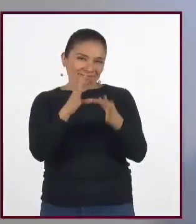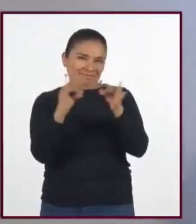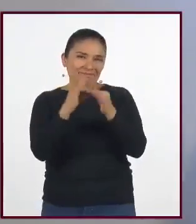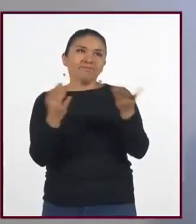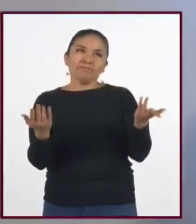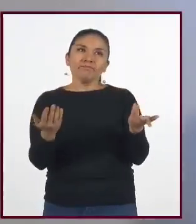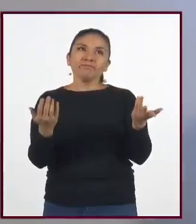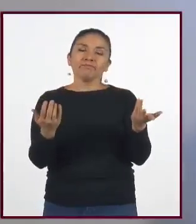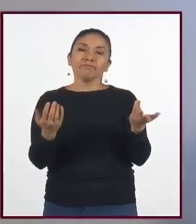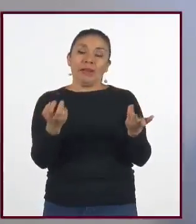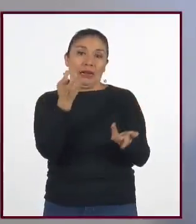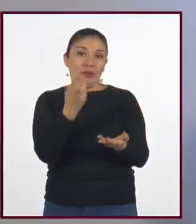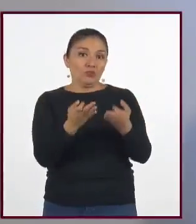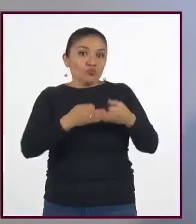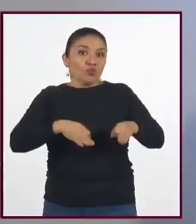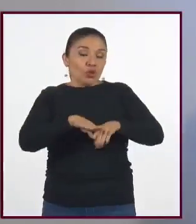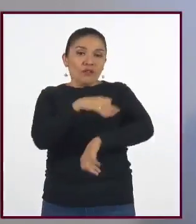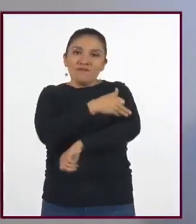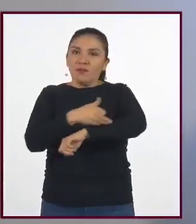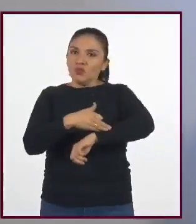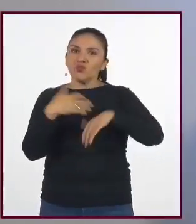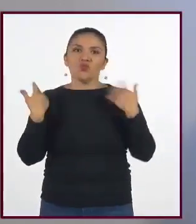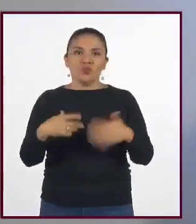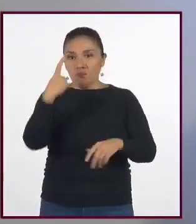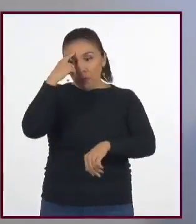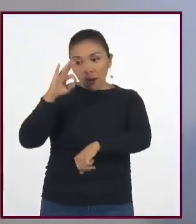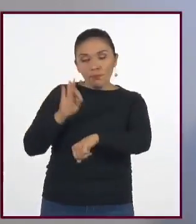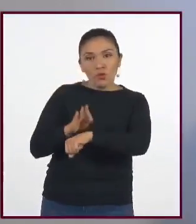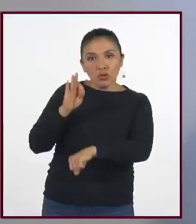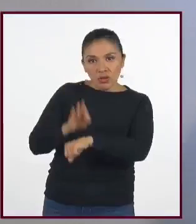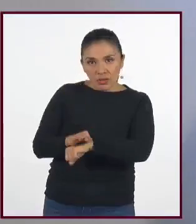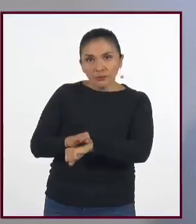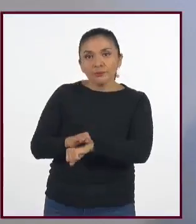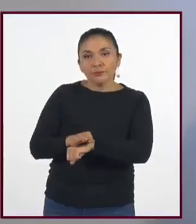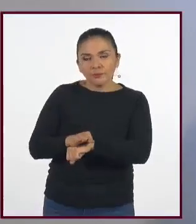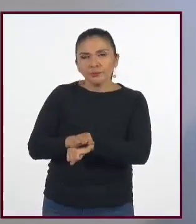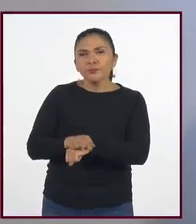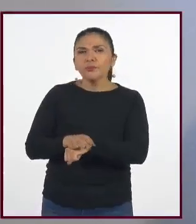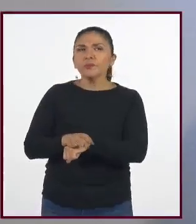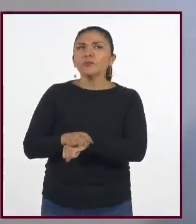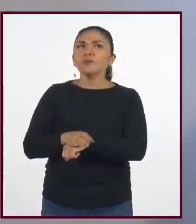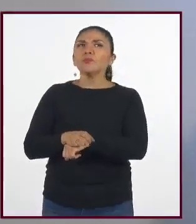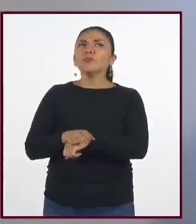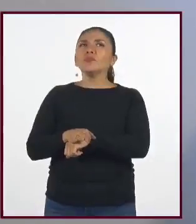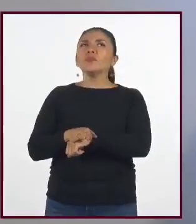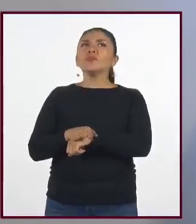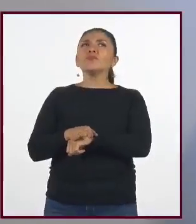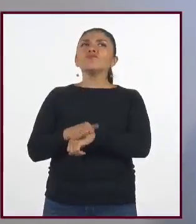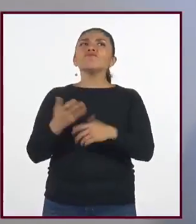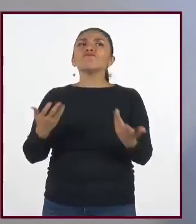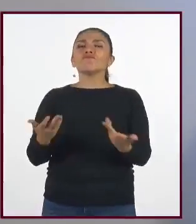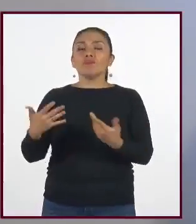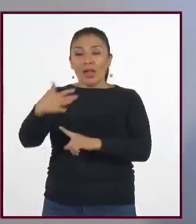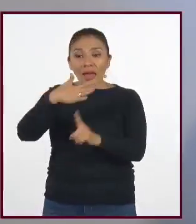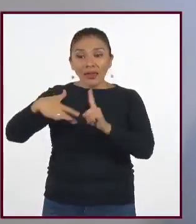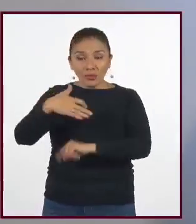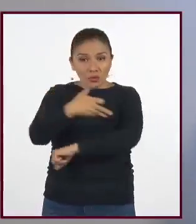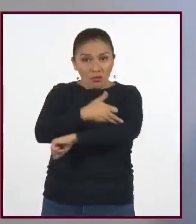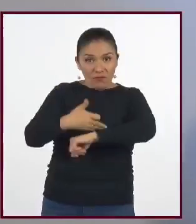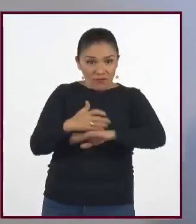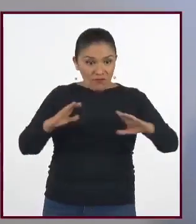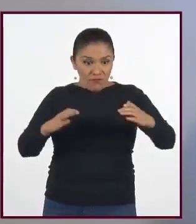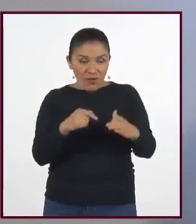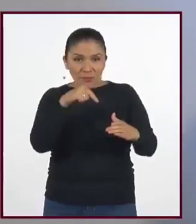es un factor tanto de protección. El entorno familiar